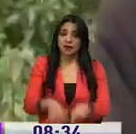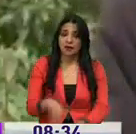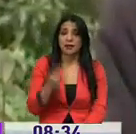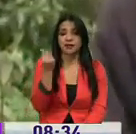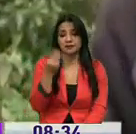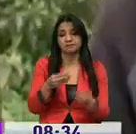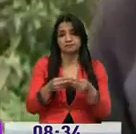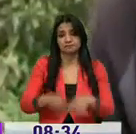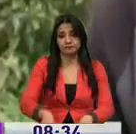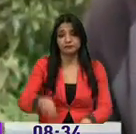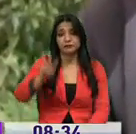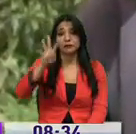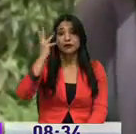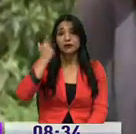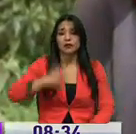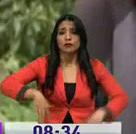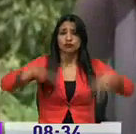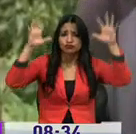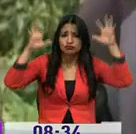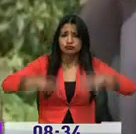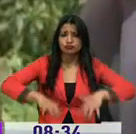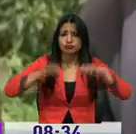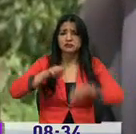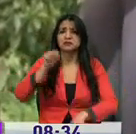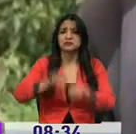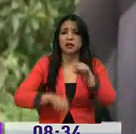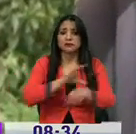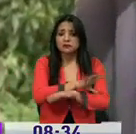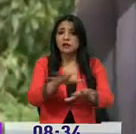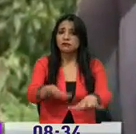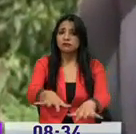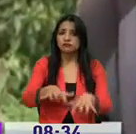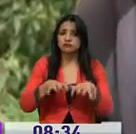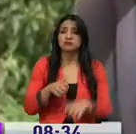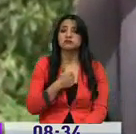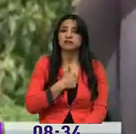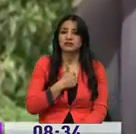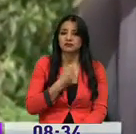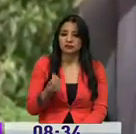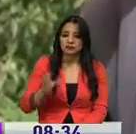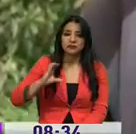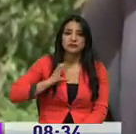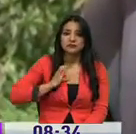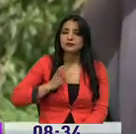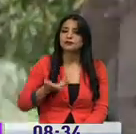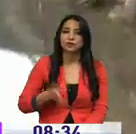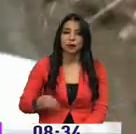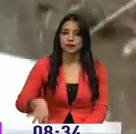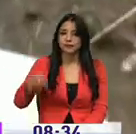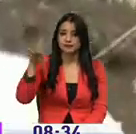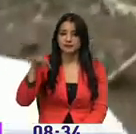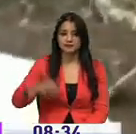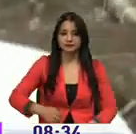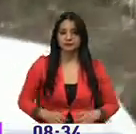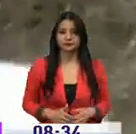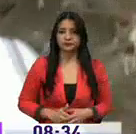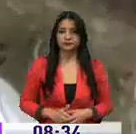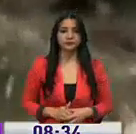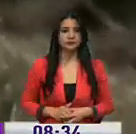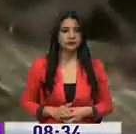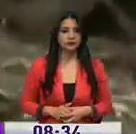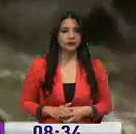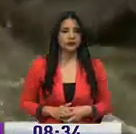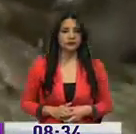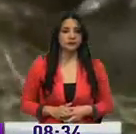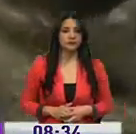En 4 días de aguacero nos ha dejado destruidos nuestros cultivos, nuestro ingreso que de aquí vivimos. Con cámaras de Hernán Guano,